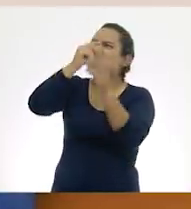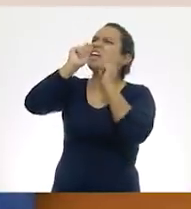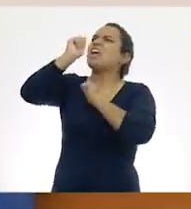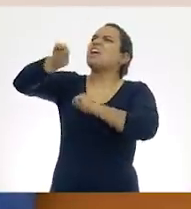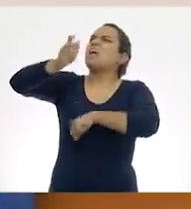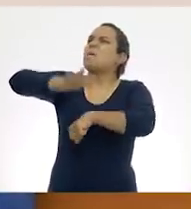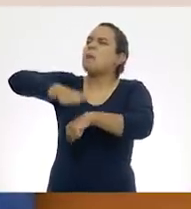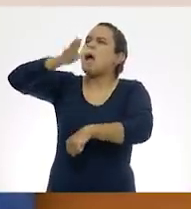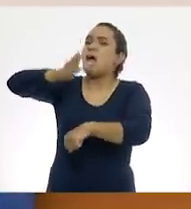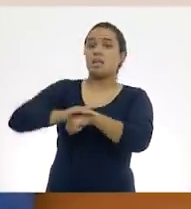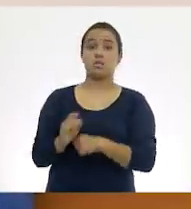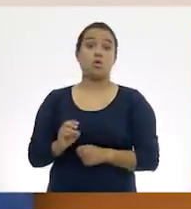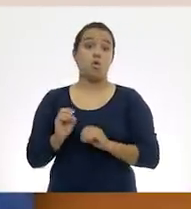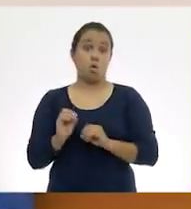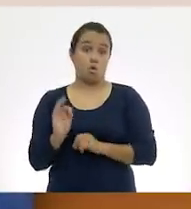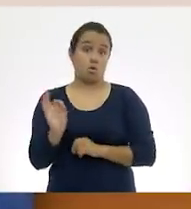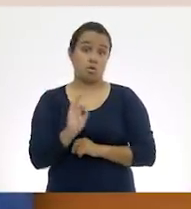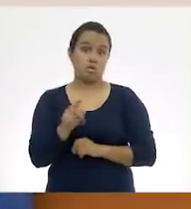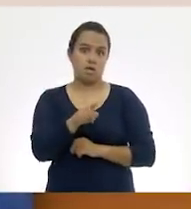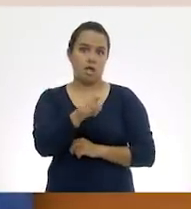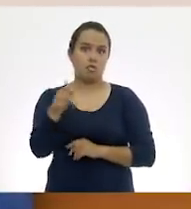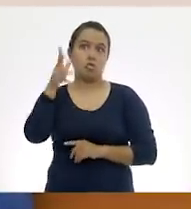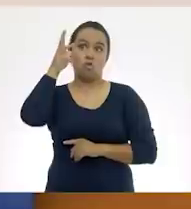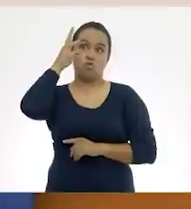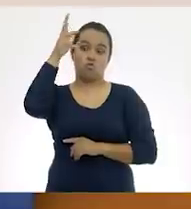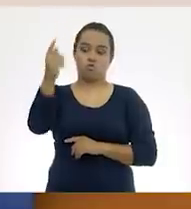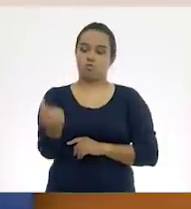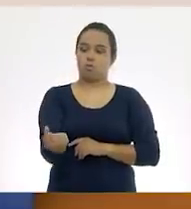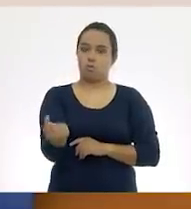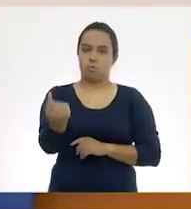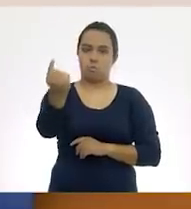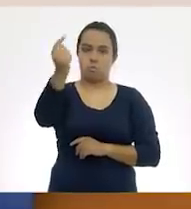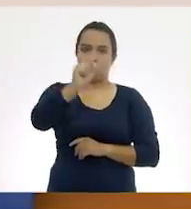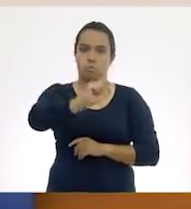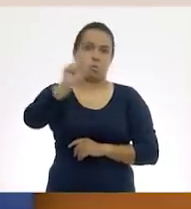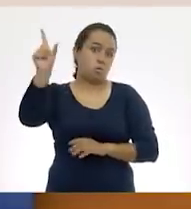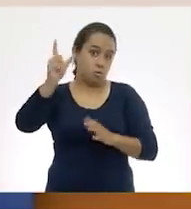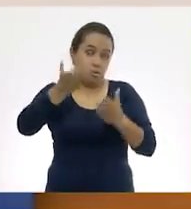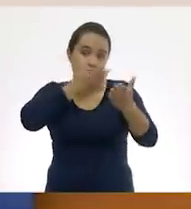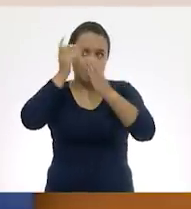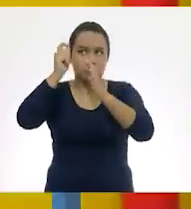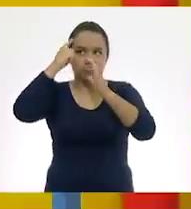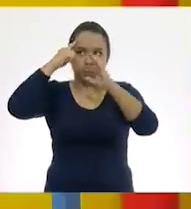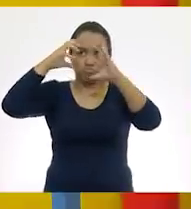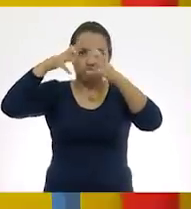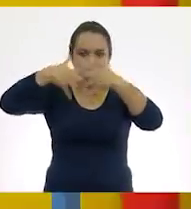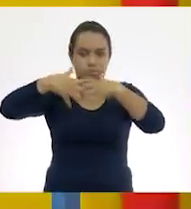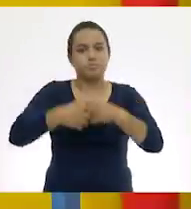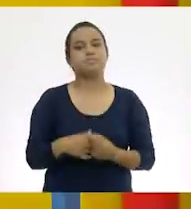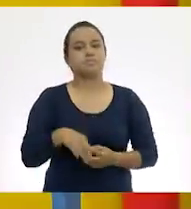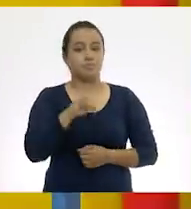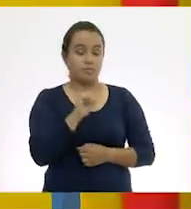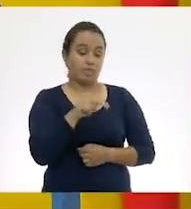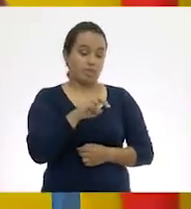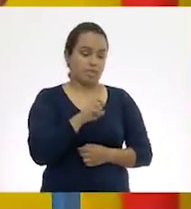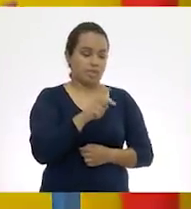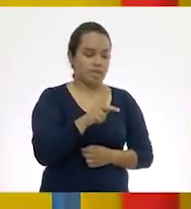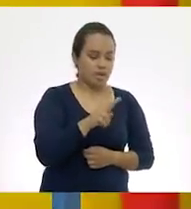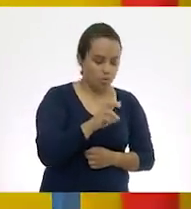e incluso puede que hasta se vuelvan profesionistas que estudien el cerebro. Exactamente,